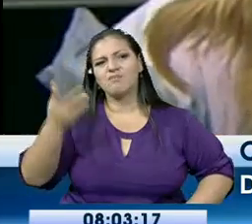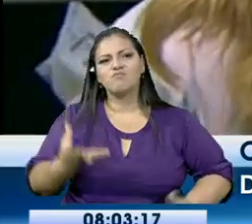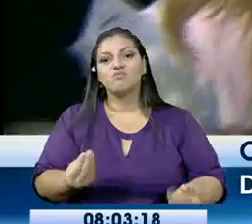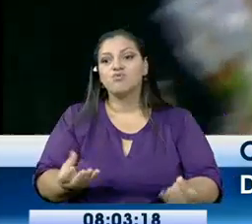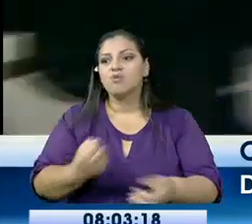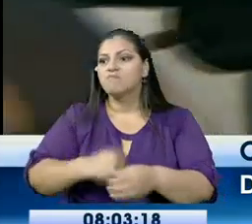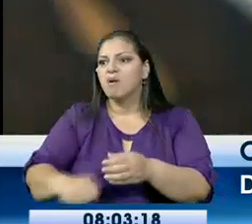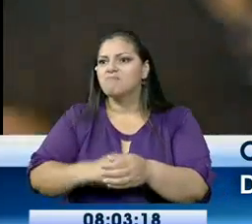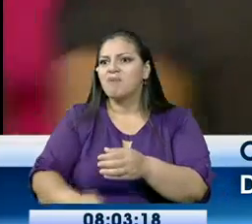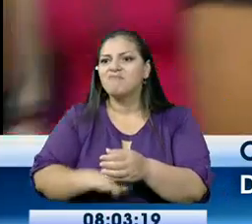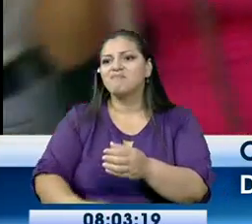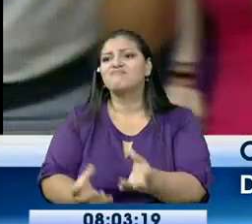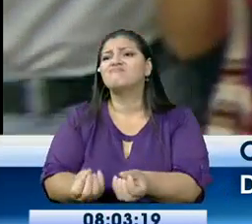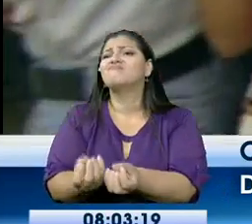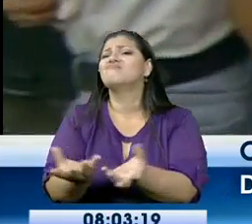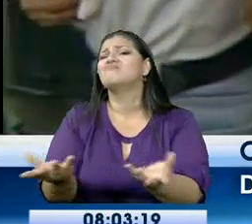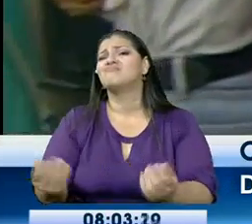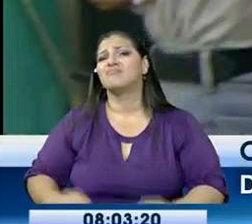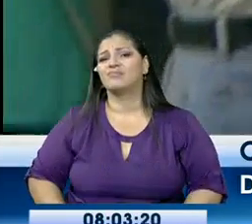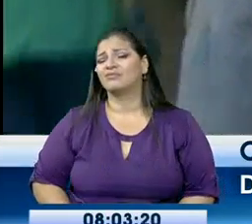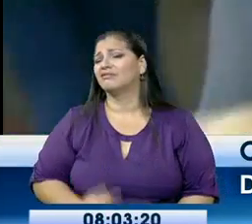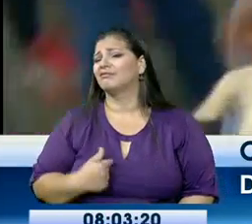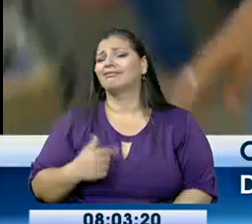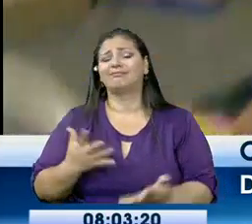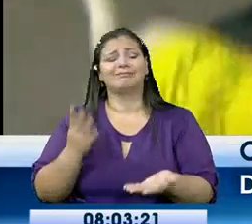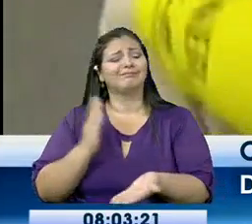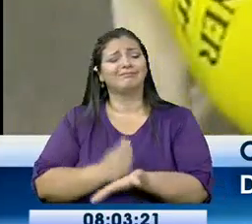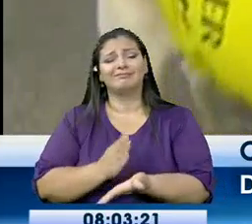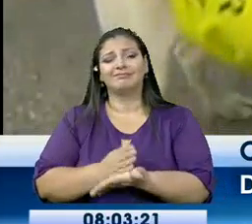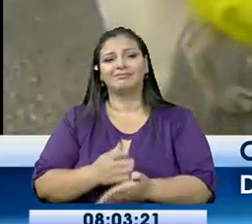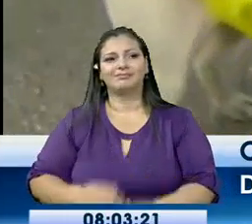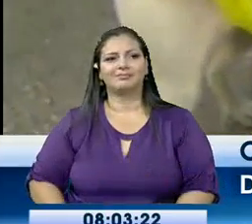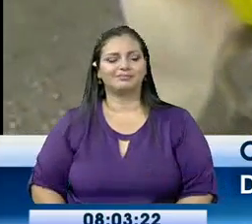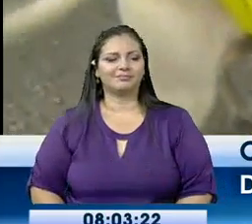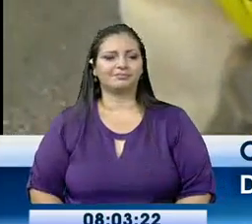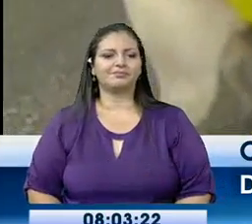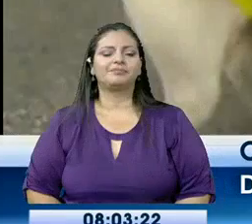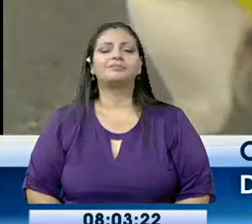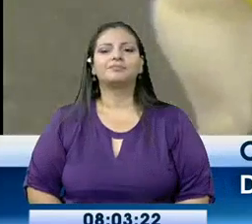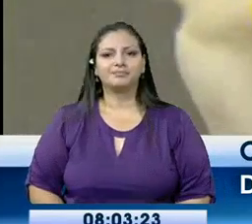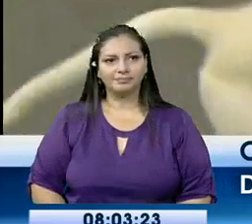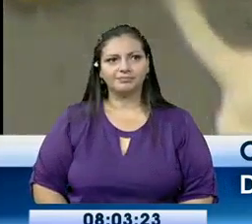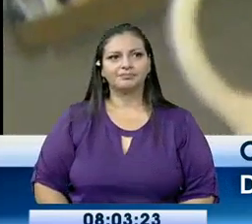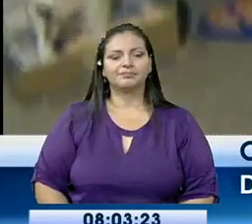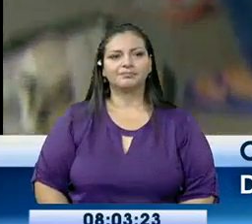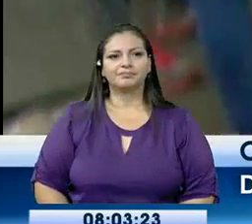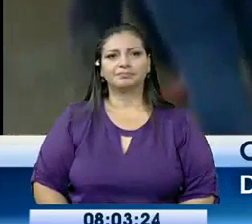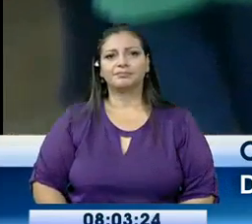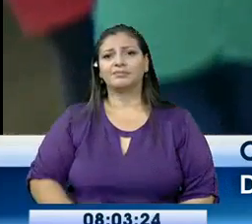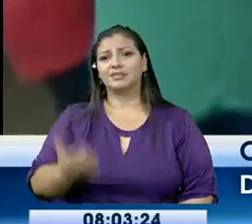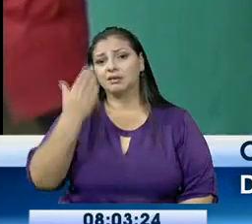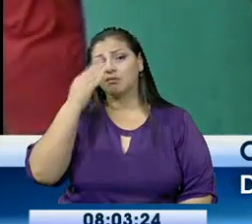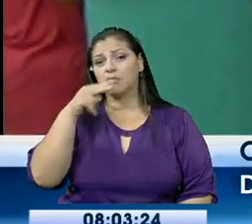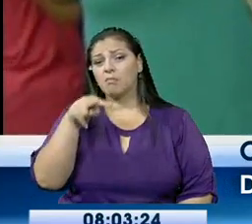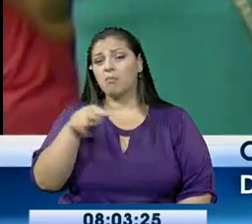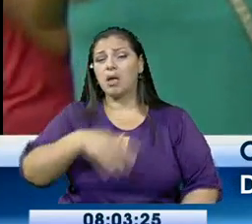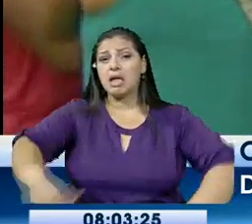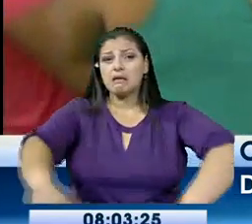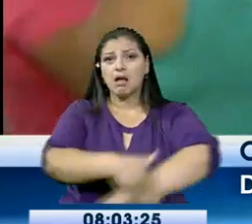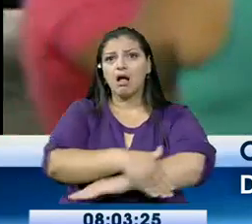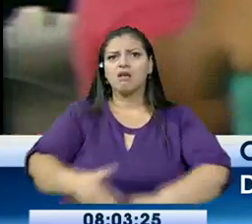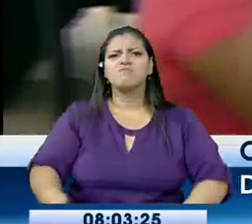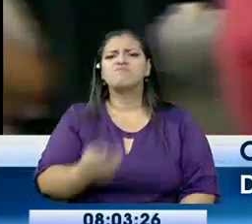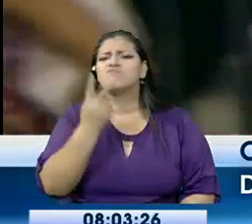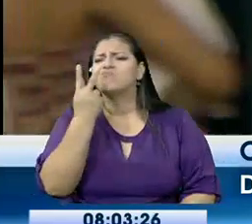Es muy importante porque de esa forma también colaboramos a que no existan mascotas en las calles. Exacto. Animalitos abandonados. Sí, es muy bien, porque en realidad hay